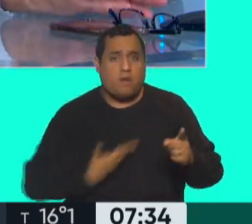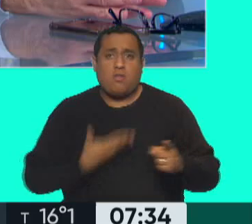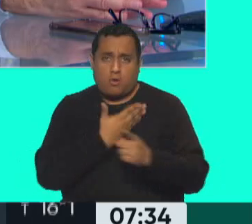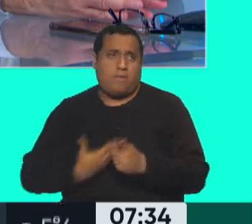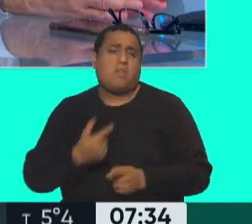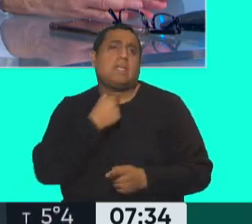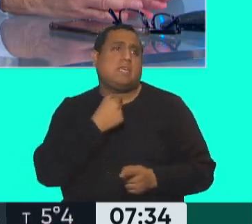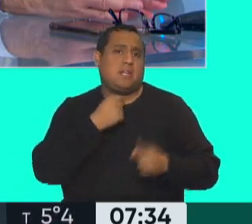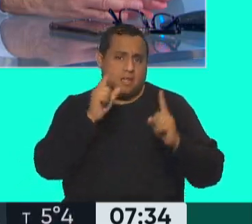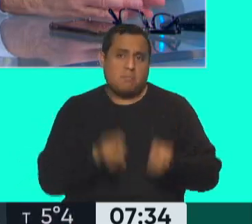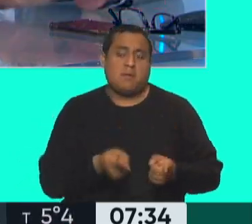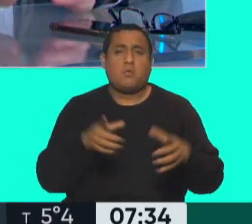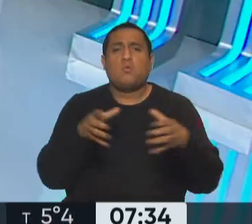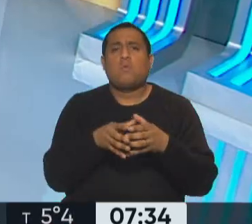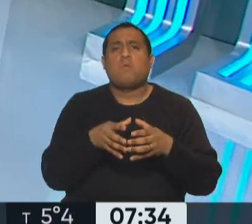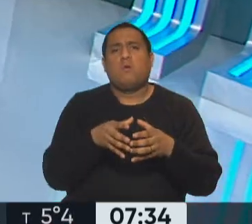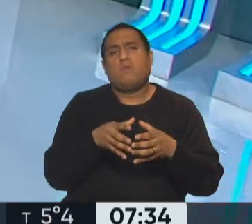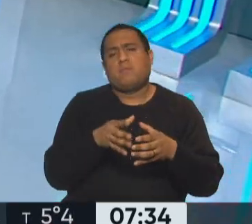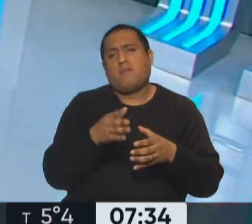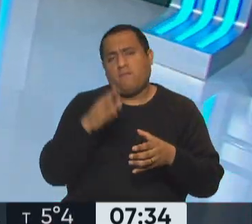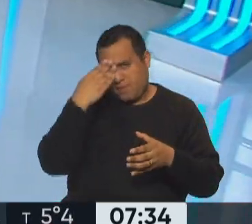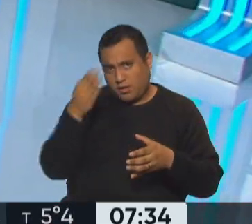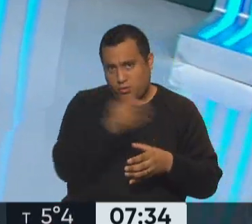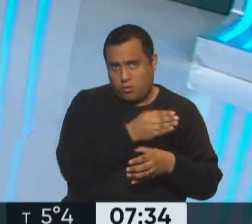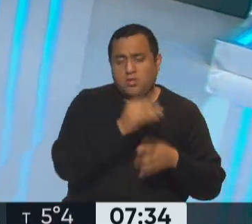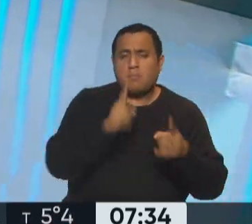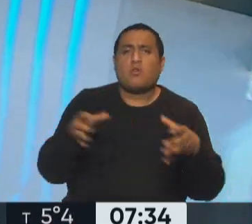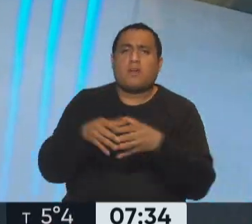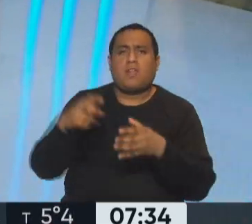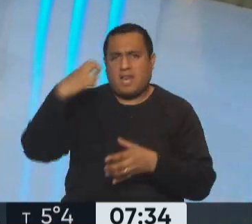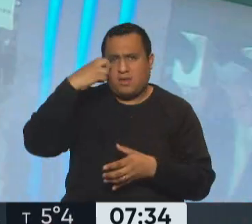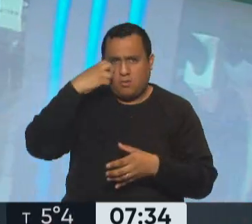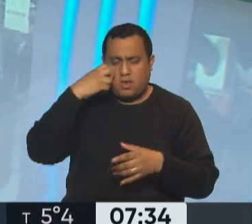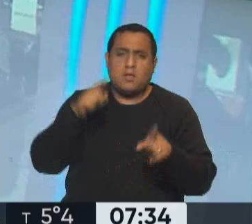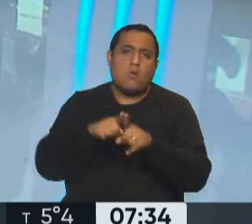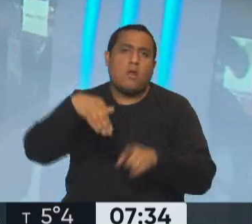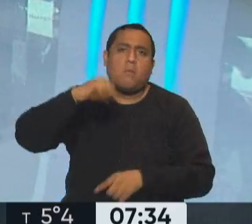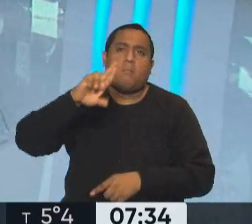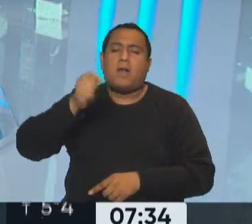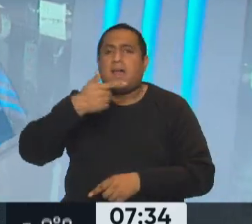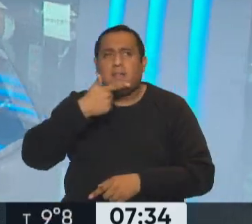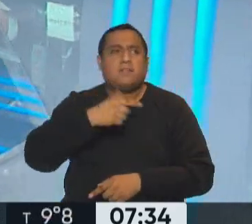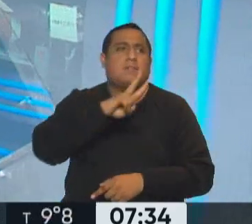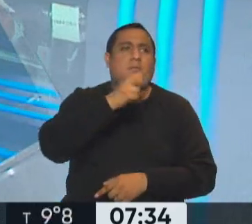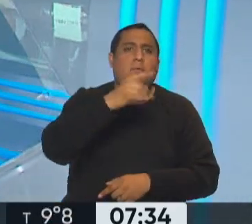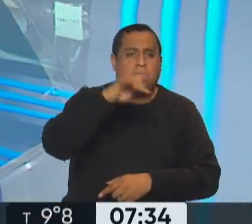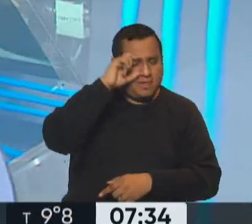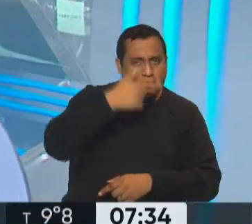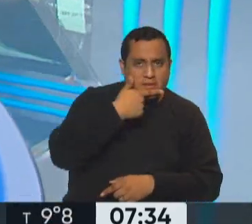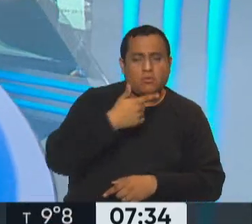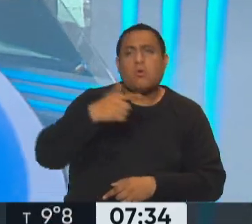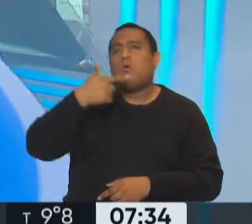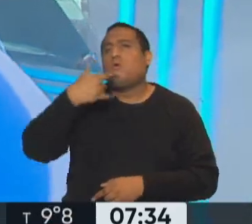no sólo de del frente de todos sino también los gobernadores radicales como gerardo morales- gustavo valdés o rodolfo